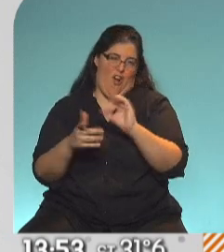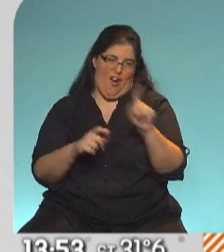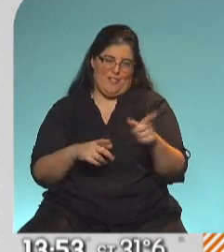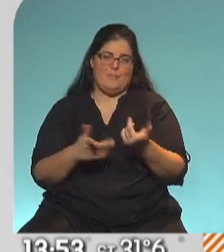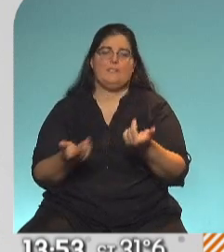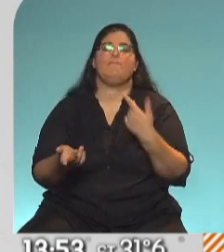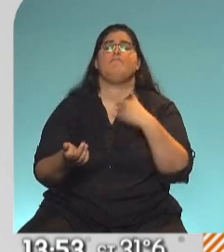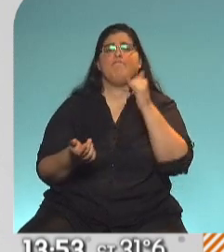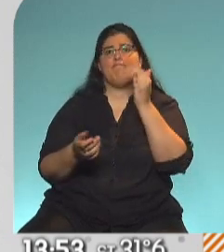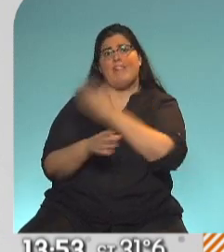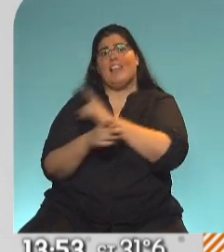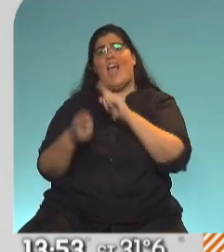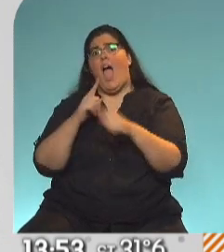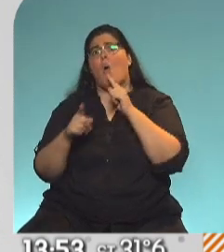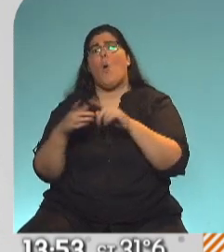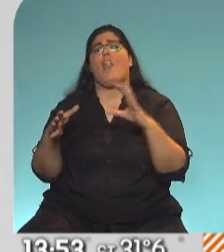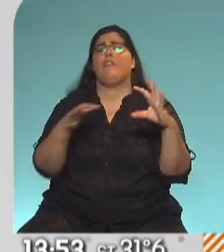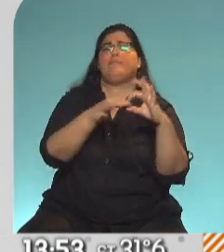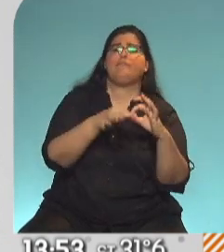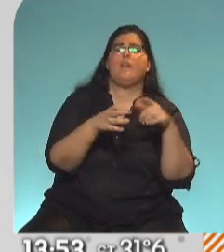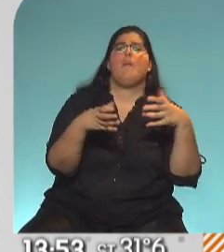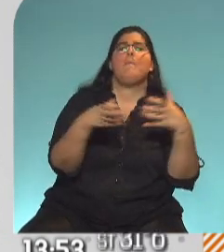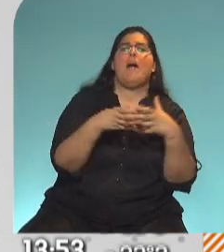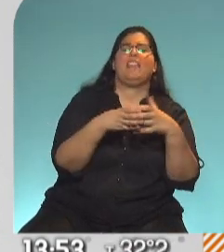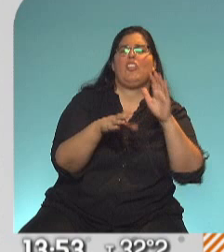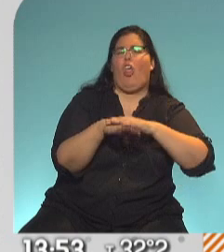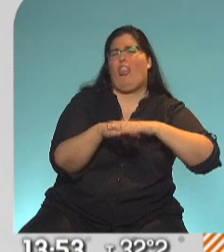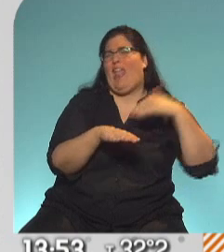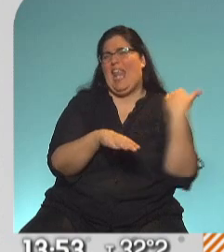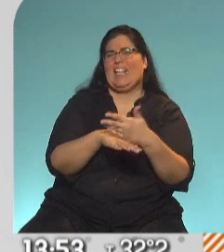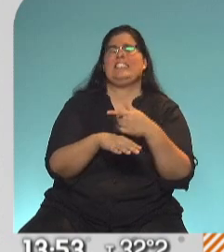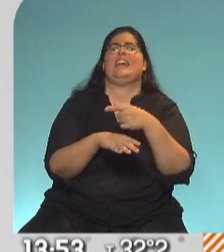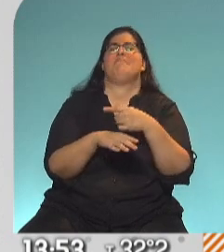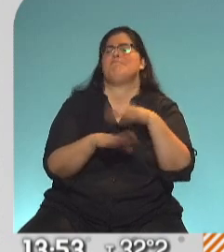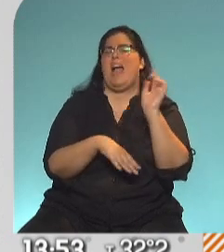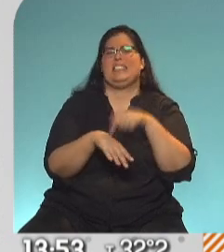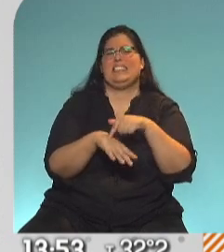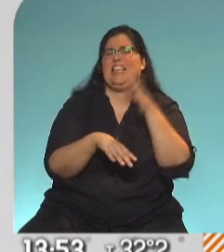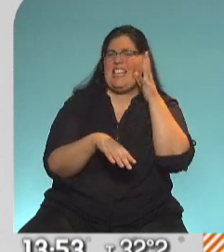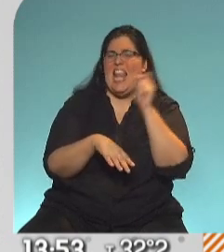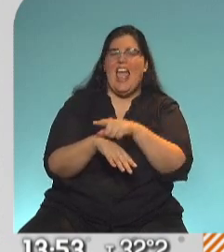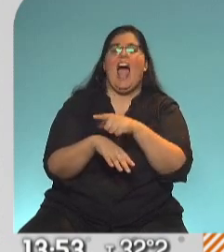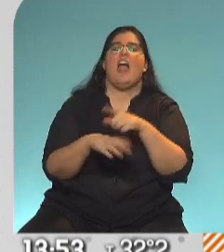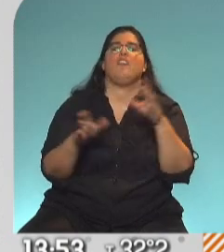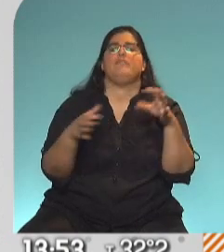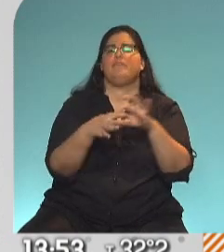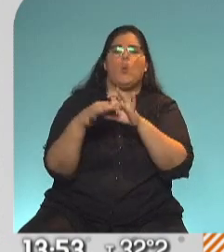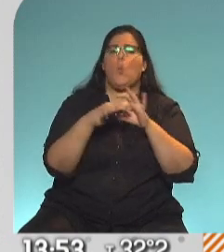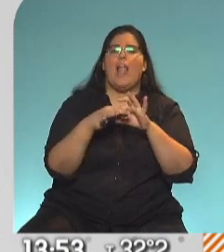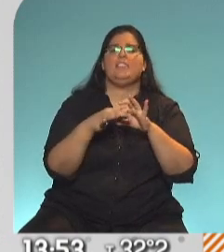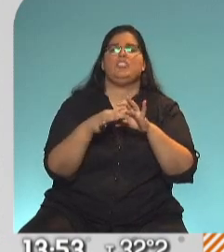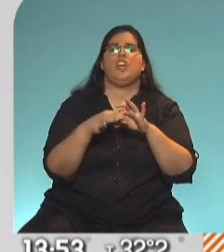un acuerdo original con la Liga, el partido de extrema derecha italiano, una coalición también